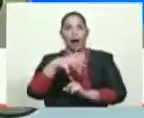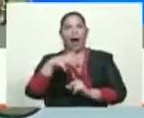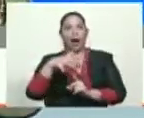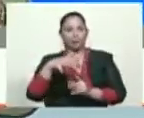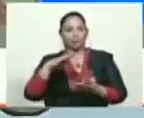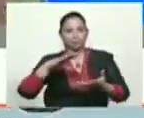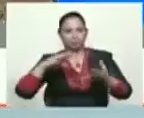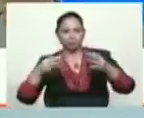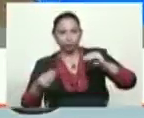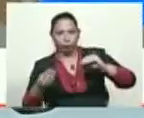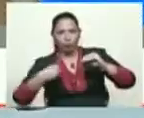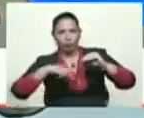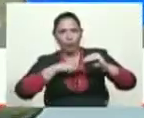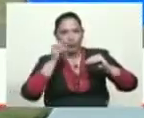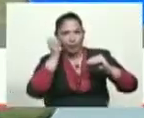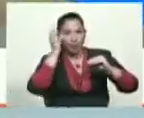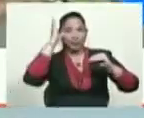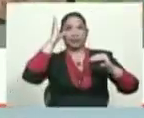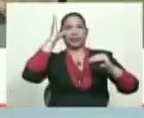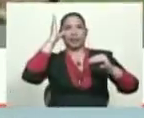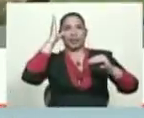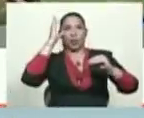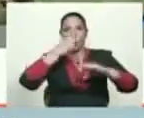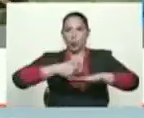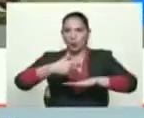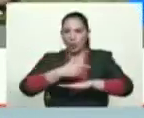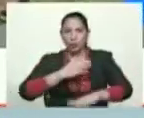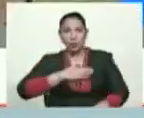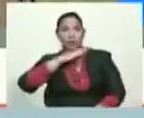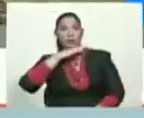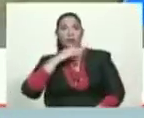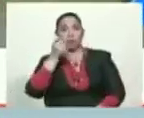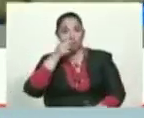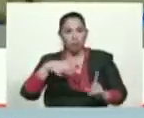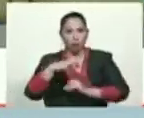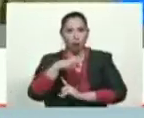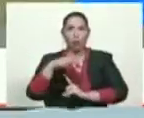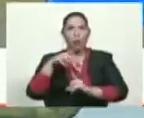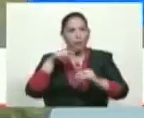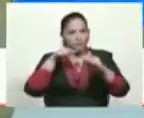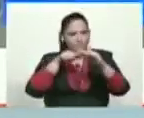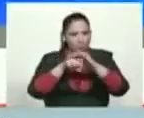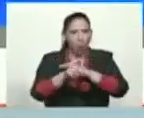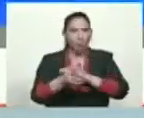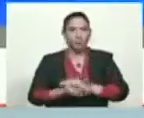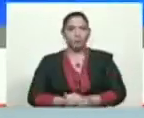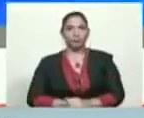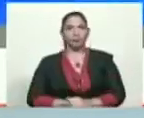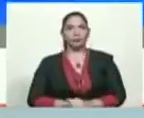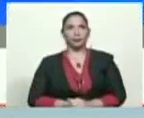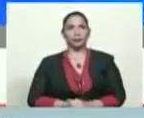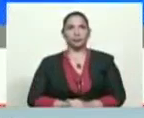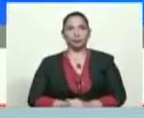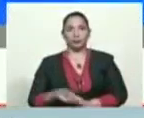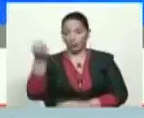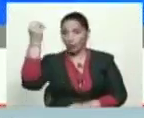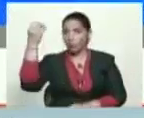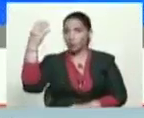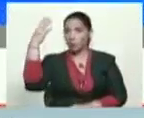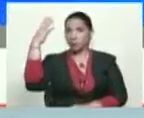capacidad de gobierno para satisfacer al pueblo para llegar al pueblo profundo y poner la luminaria